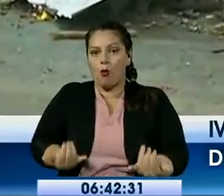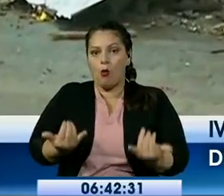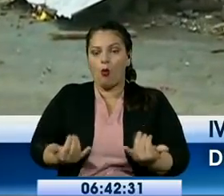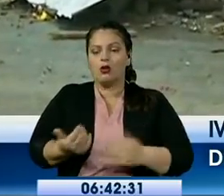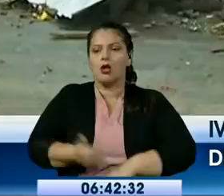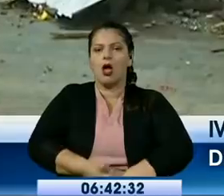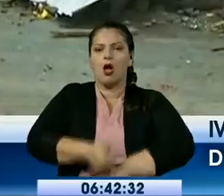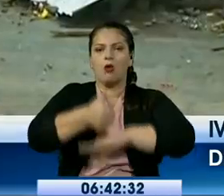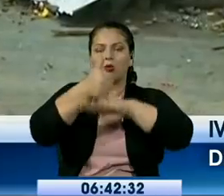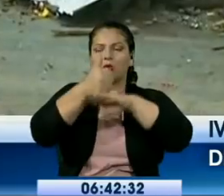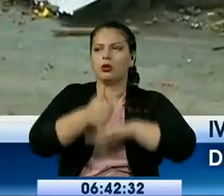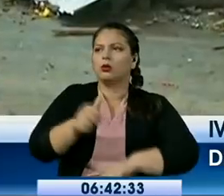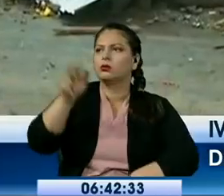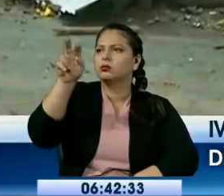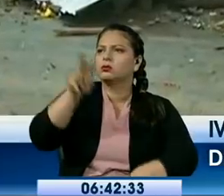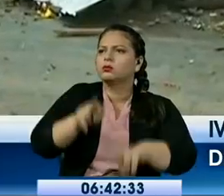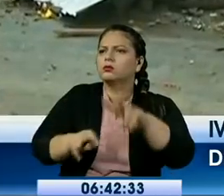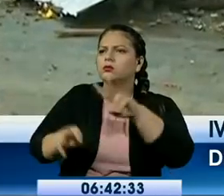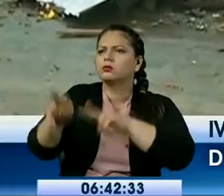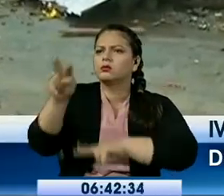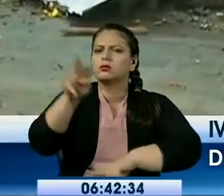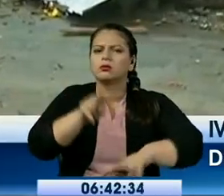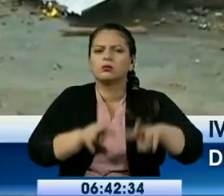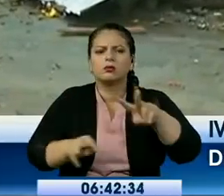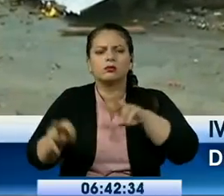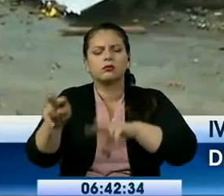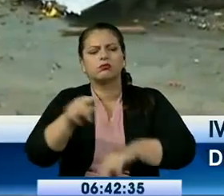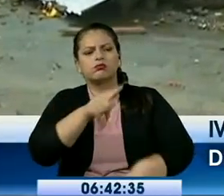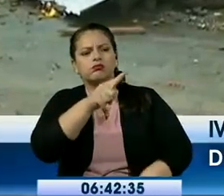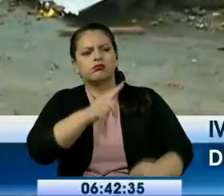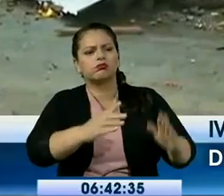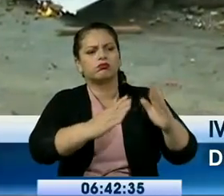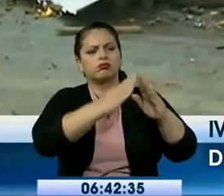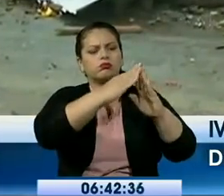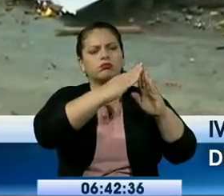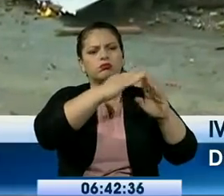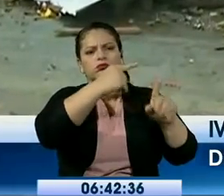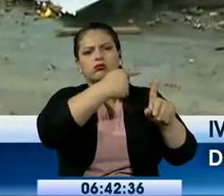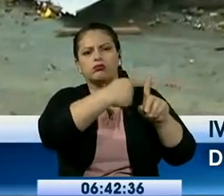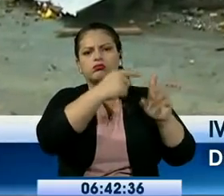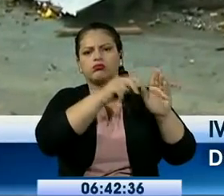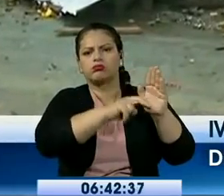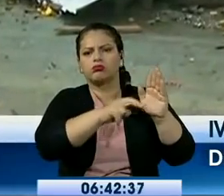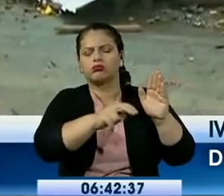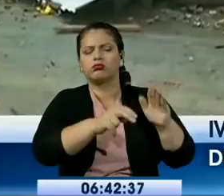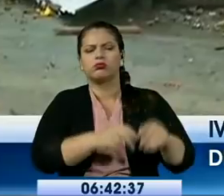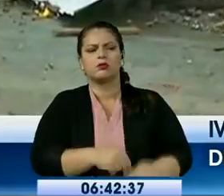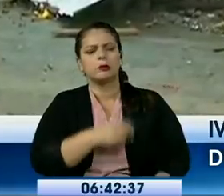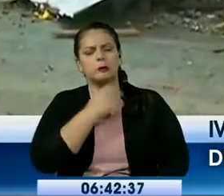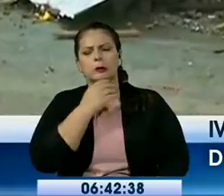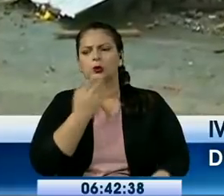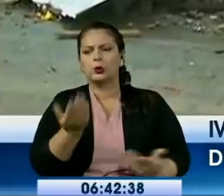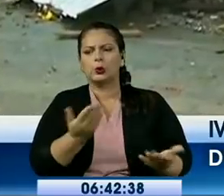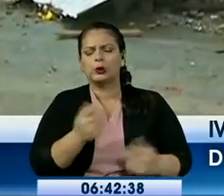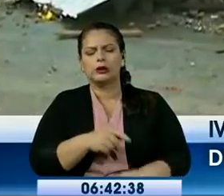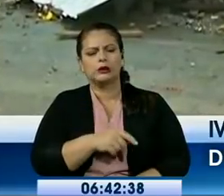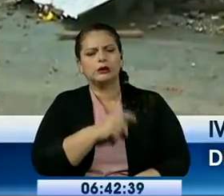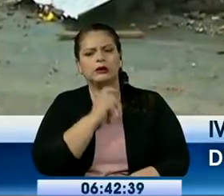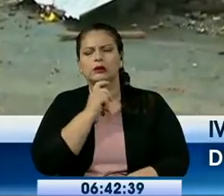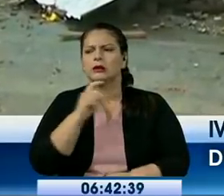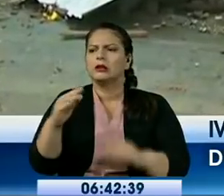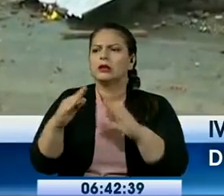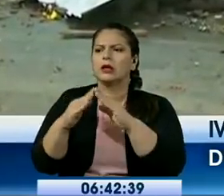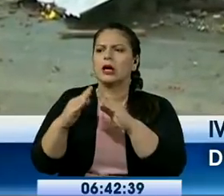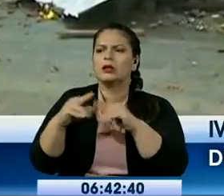reubicados y les entregan lo que serían nuevas viviendas a estas personas que lastimosamente fueron perjudicadas por esta onda explosiva